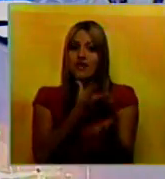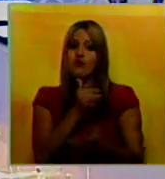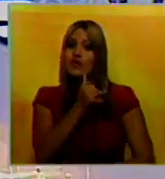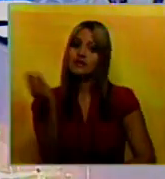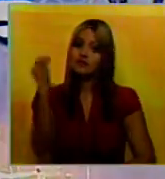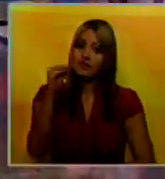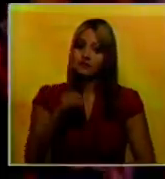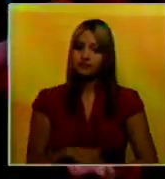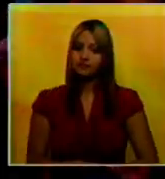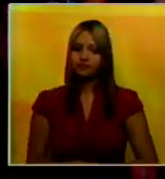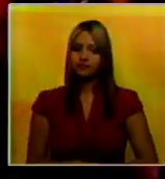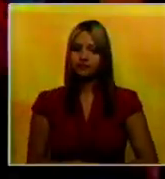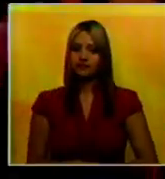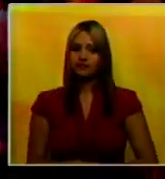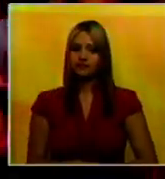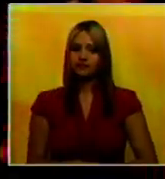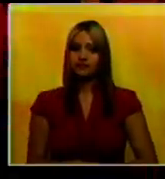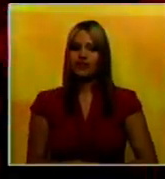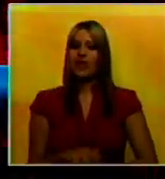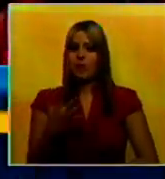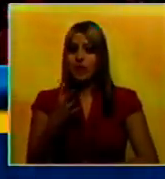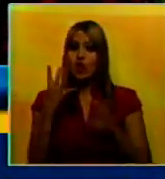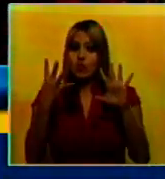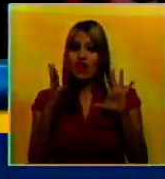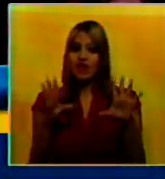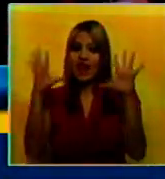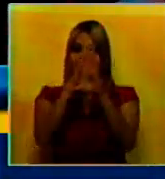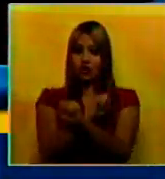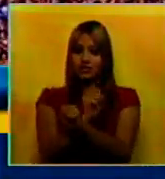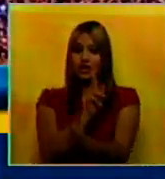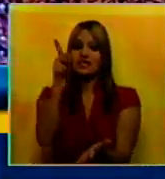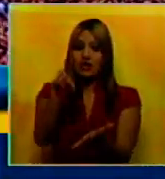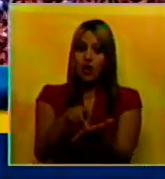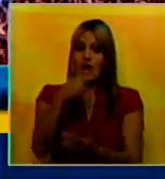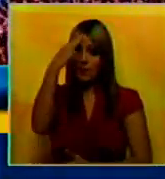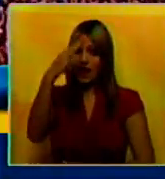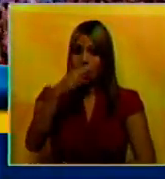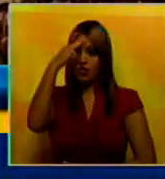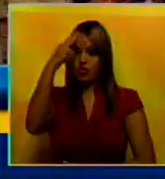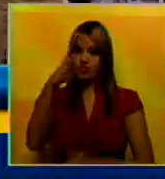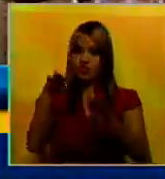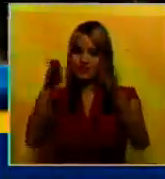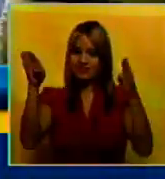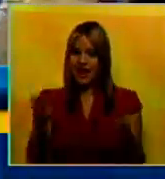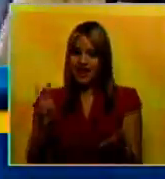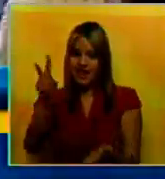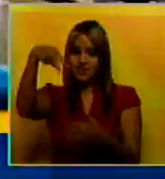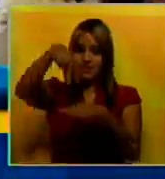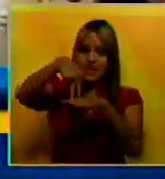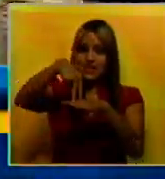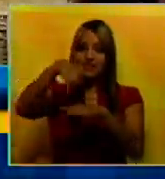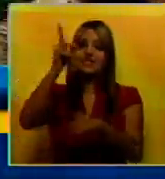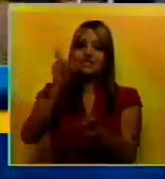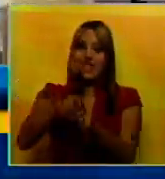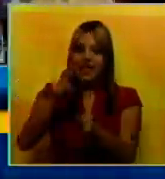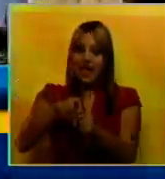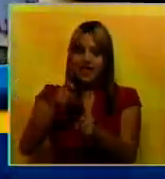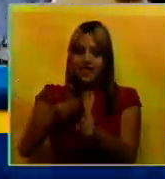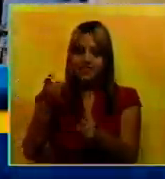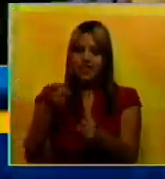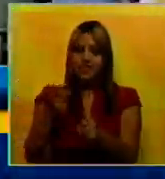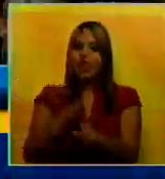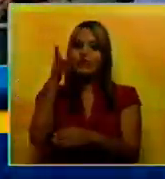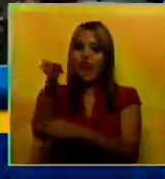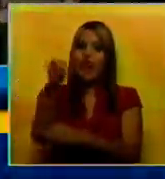más. Cerca de las 9 de la noche llegó Capriles Radonski a la tarima ubicada en las inmediaciones de Chacaito, tras recorrer desde